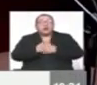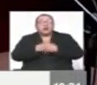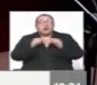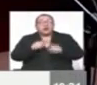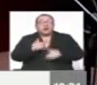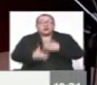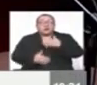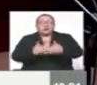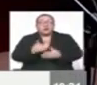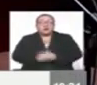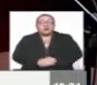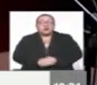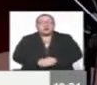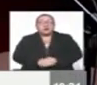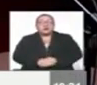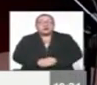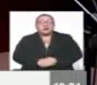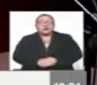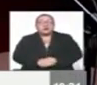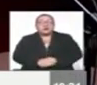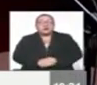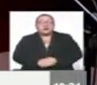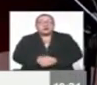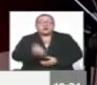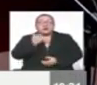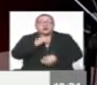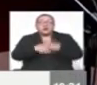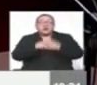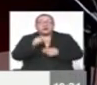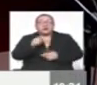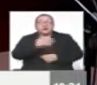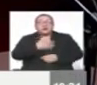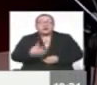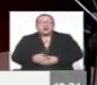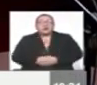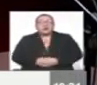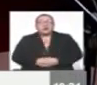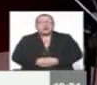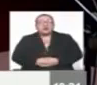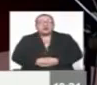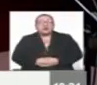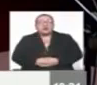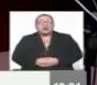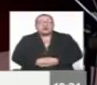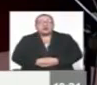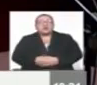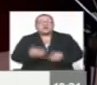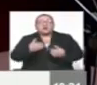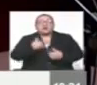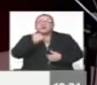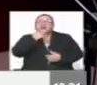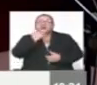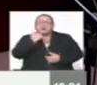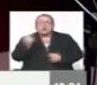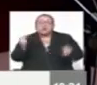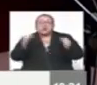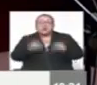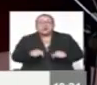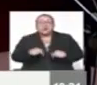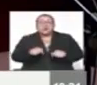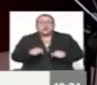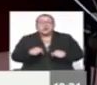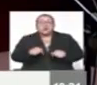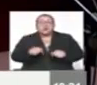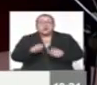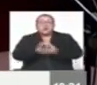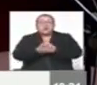todo el que entra a trabajar al congreso asesores técnicos tiene que tiene que pagar un cupo como si fuera algo natural nadie llega Por